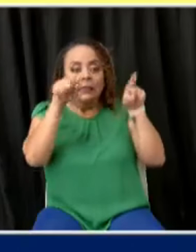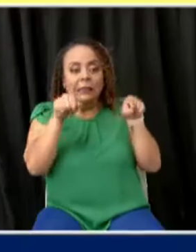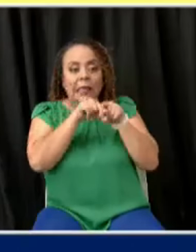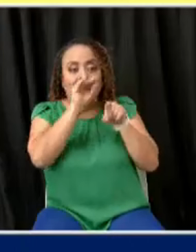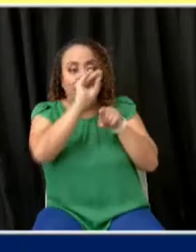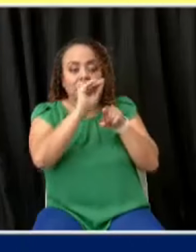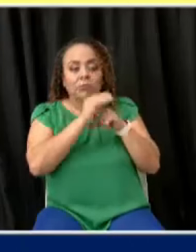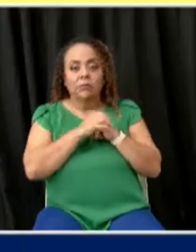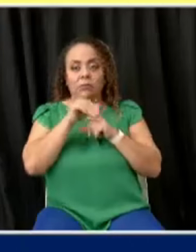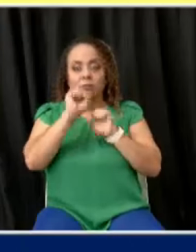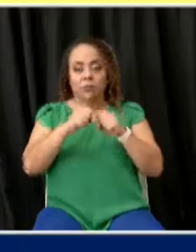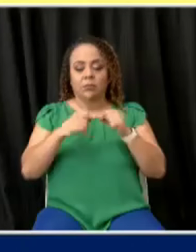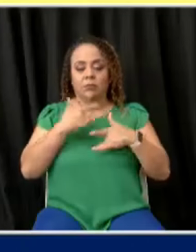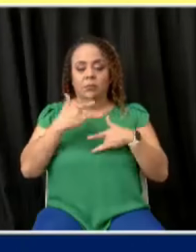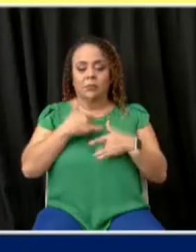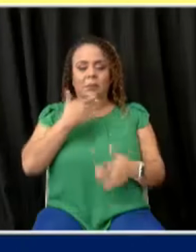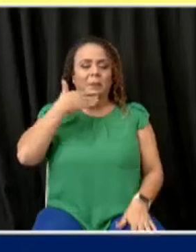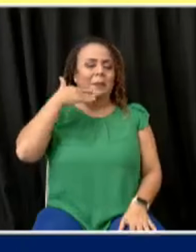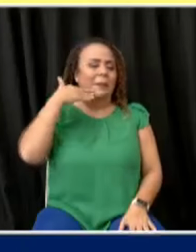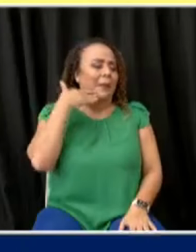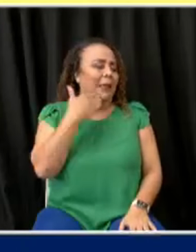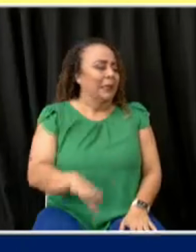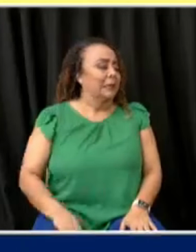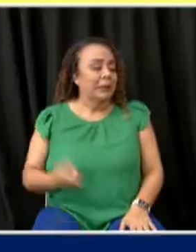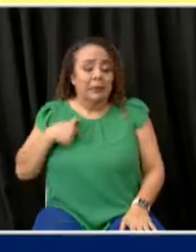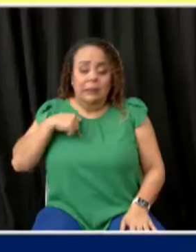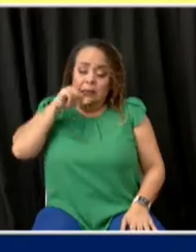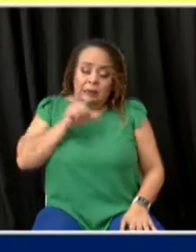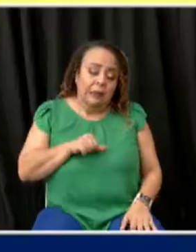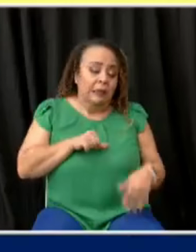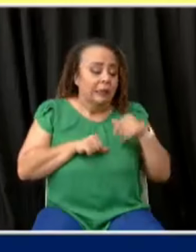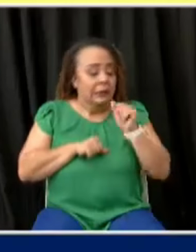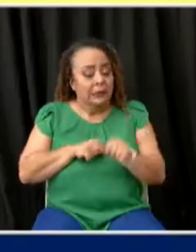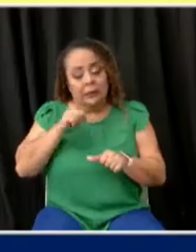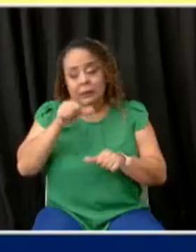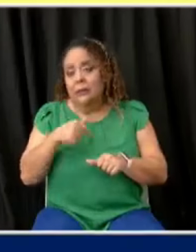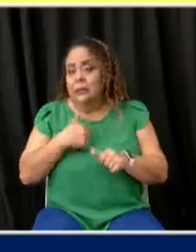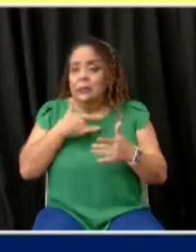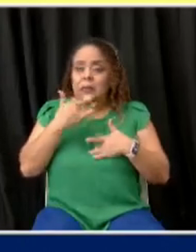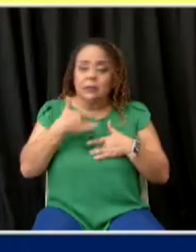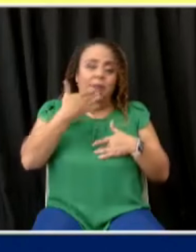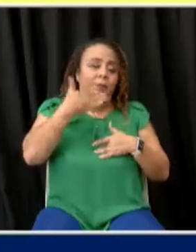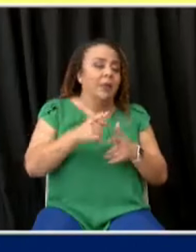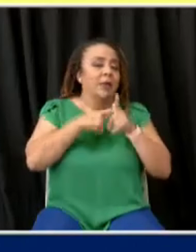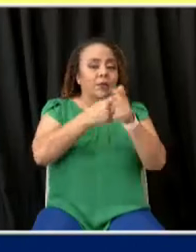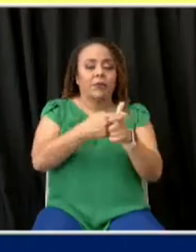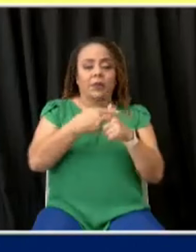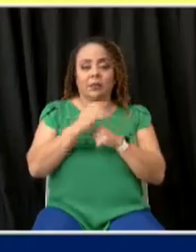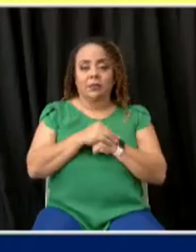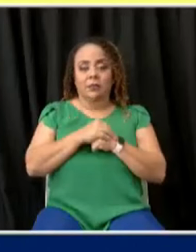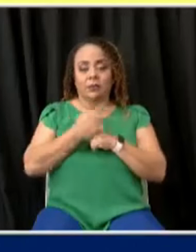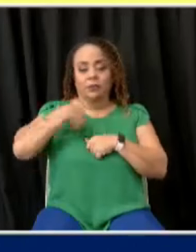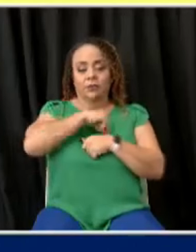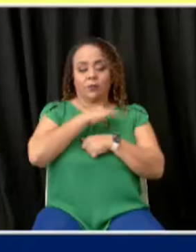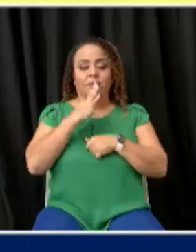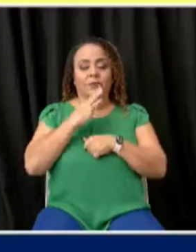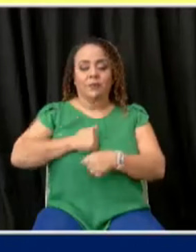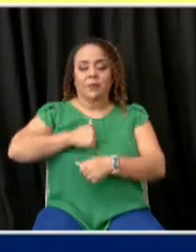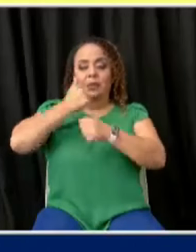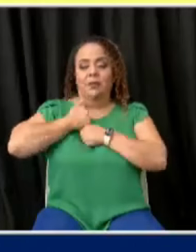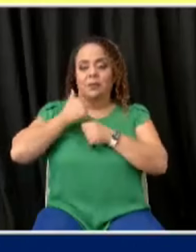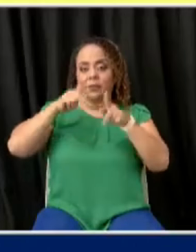donde uno puede sentirse malísimo, estoy haciendo un esfuerzo y me siento mal de salir a correr aquí o de hacer esta actividad. Estamos hablando de militares que son